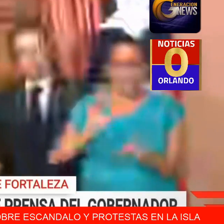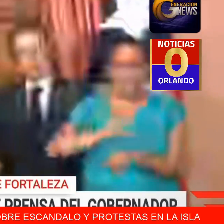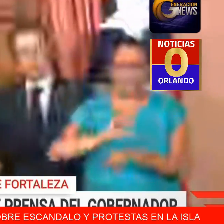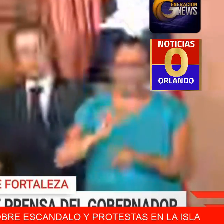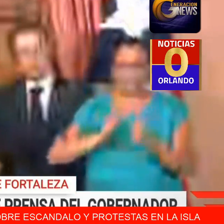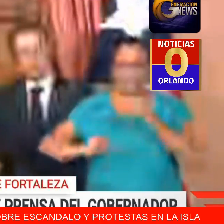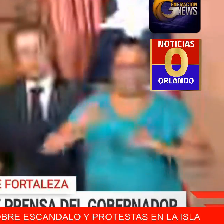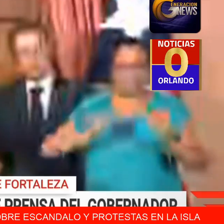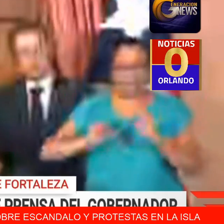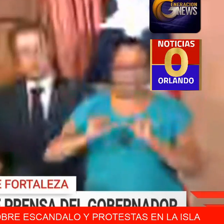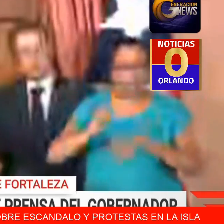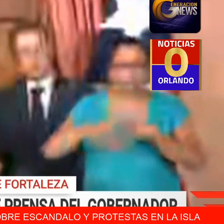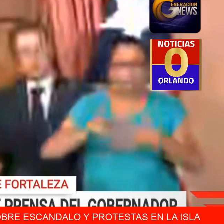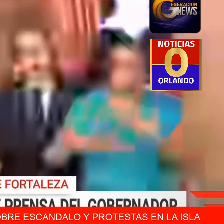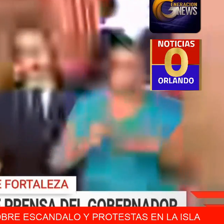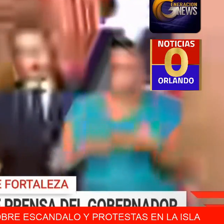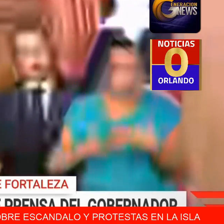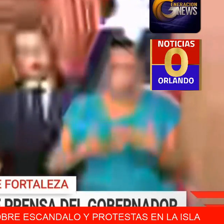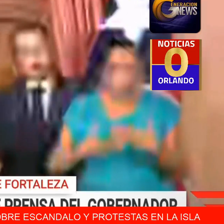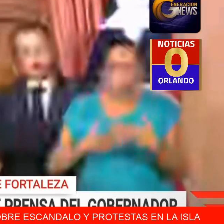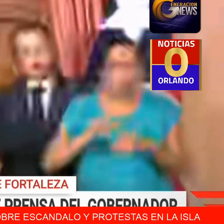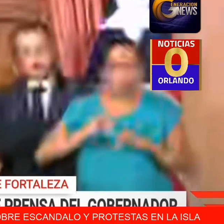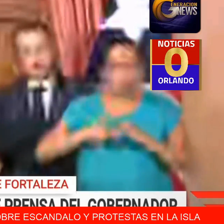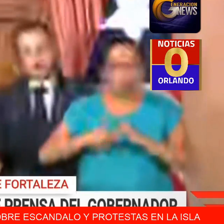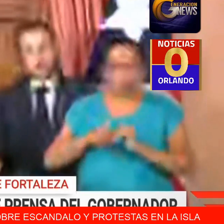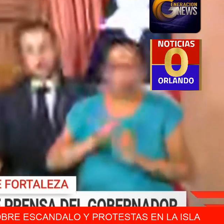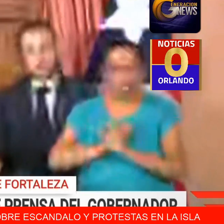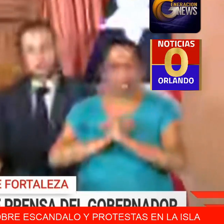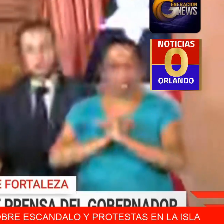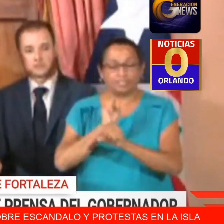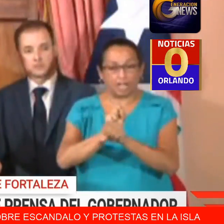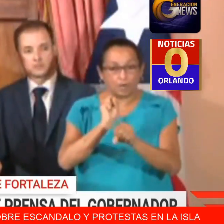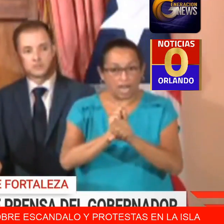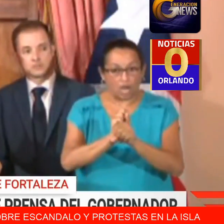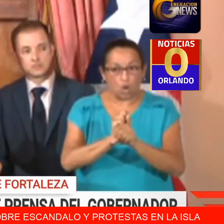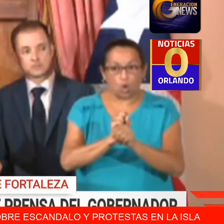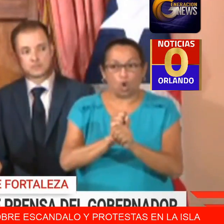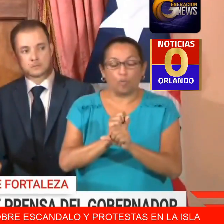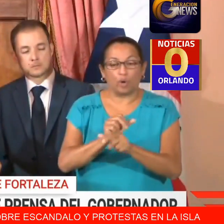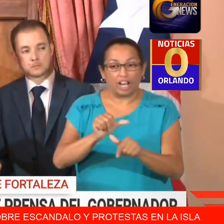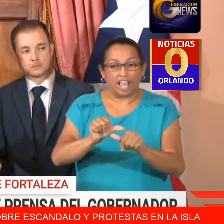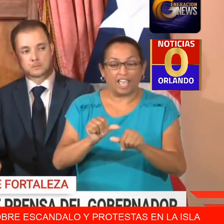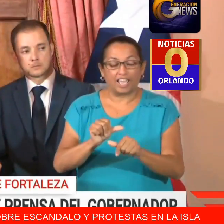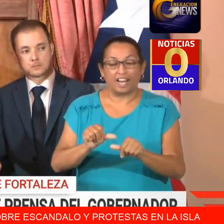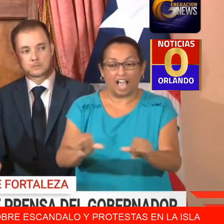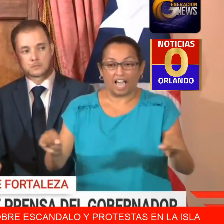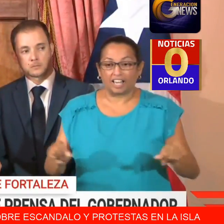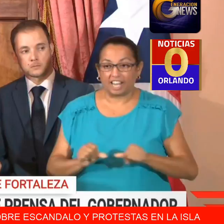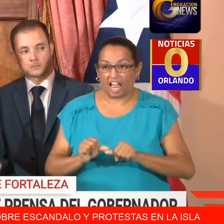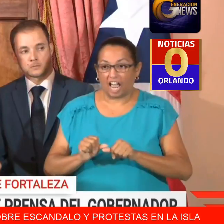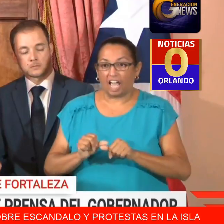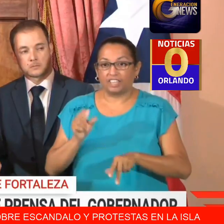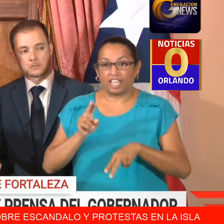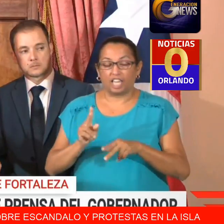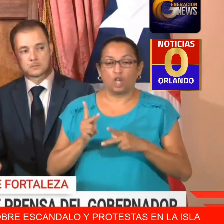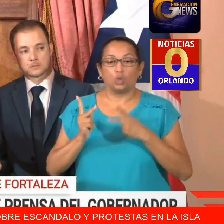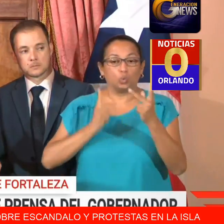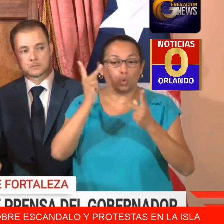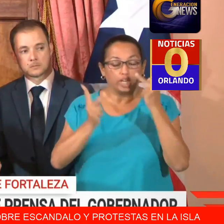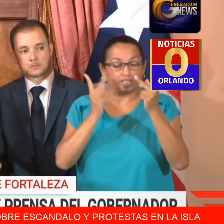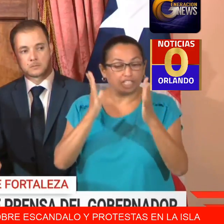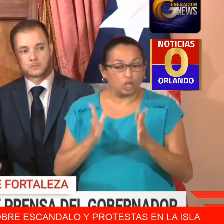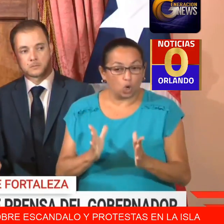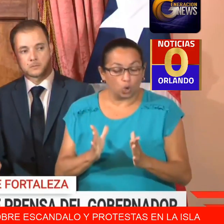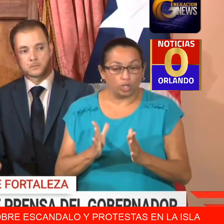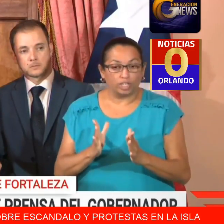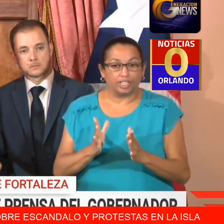actos de violencia o de vandalismo. Con eso estoy disponible para contestar. Sé que todos tienen preguntas, todas se van a atender. Lo que vamos a El gobernador de Puerto